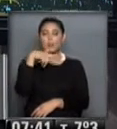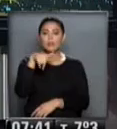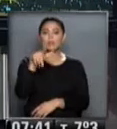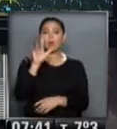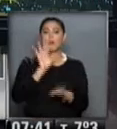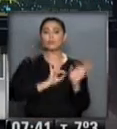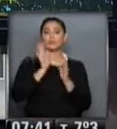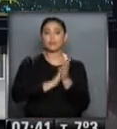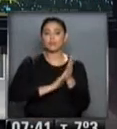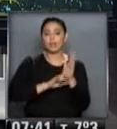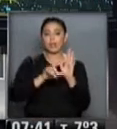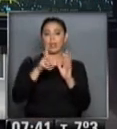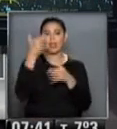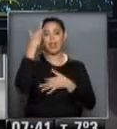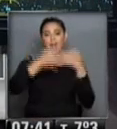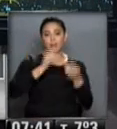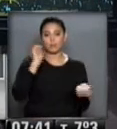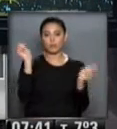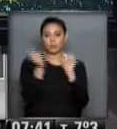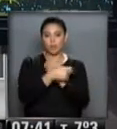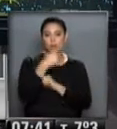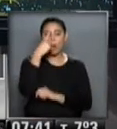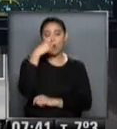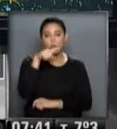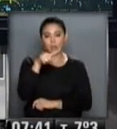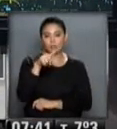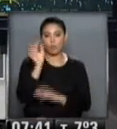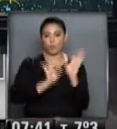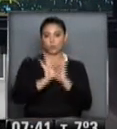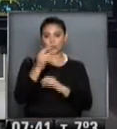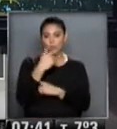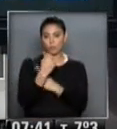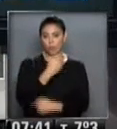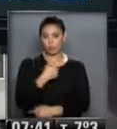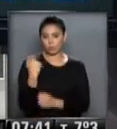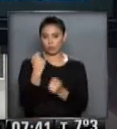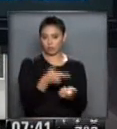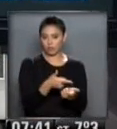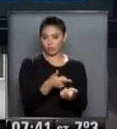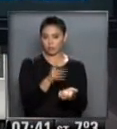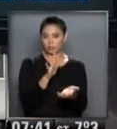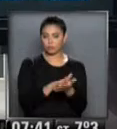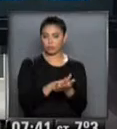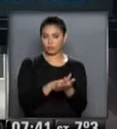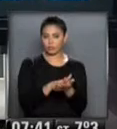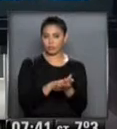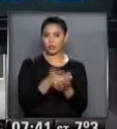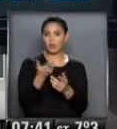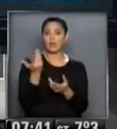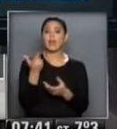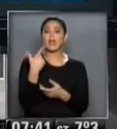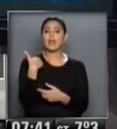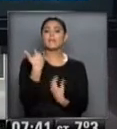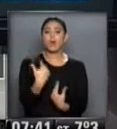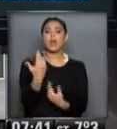reforma judicial, el último de los seis proyectos enviados por el Poder Ejecutivo y el que tiene que ver con el ingreso